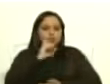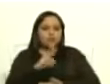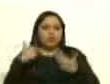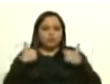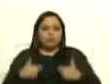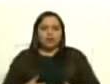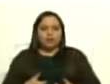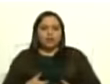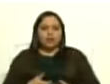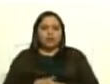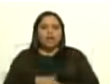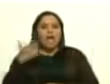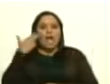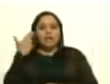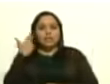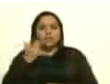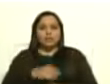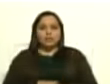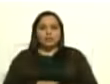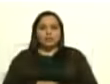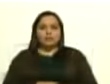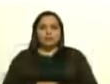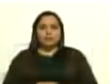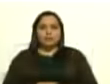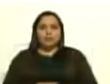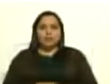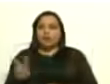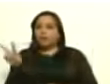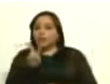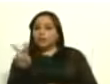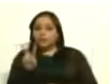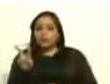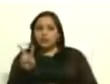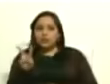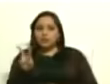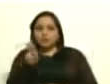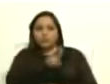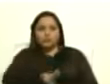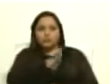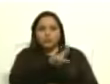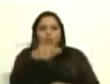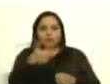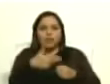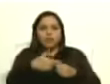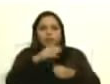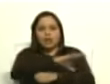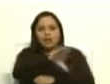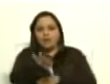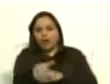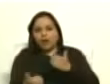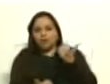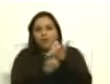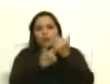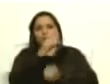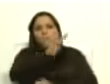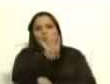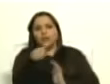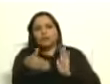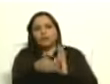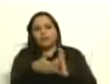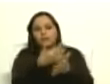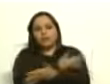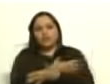en Haití. Venezuela, a través de Petrocaribe, apoyó con 4.000 millones de dólares a este hermano